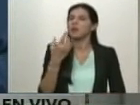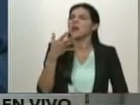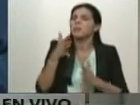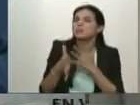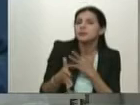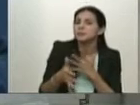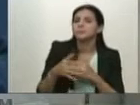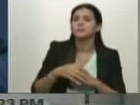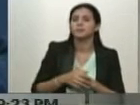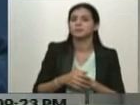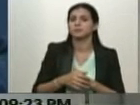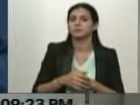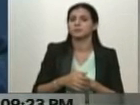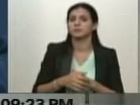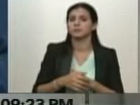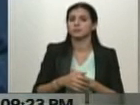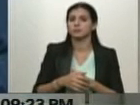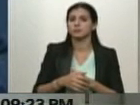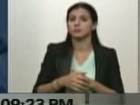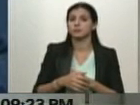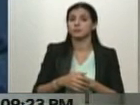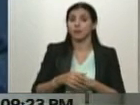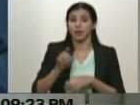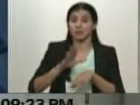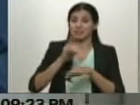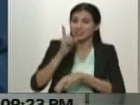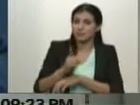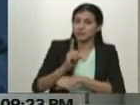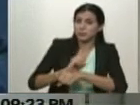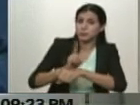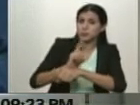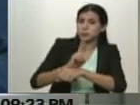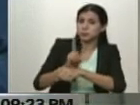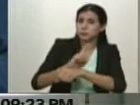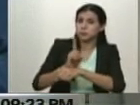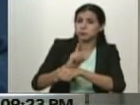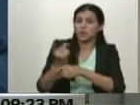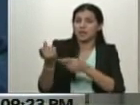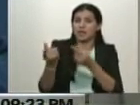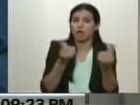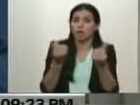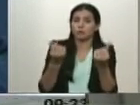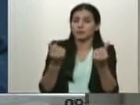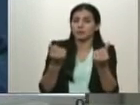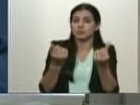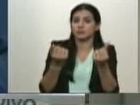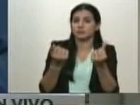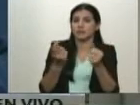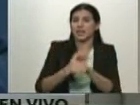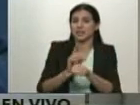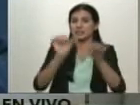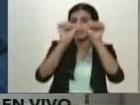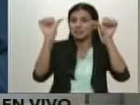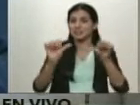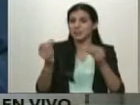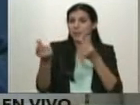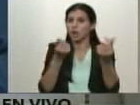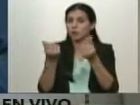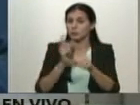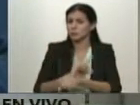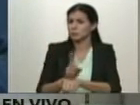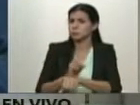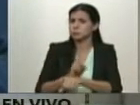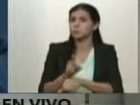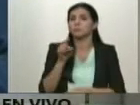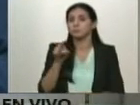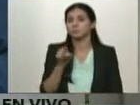por acelerar el sistema económico, acelerar el sistema